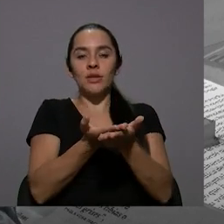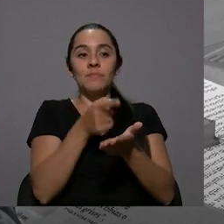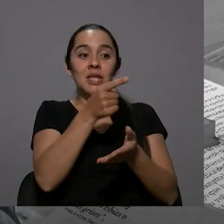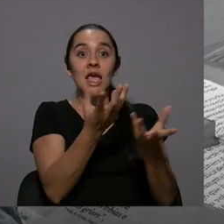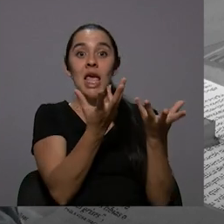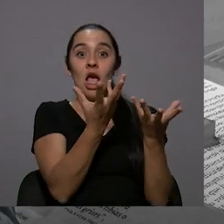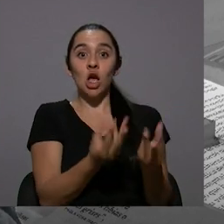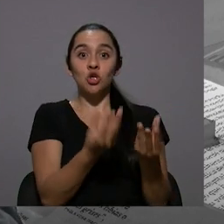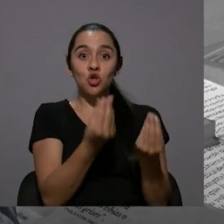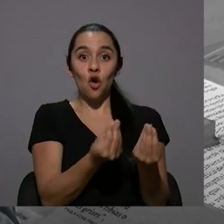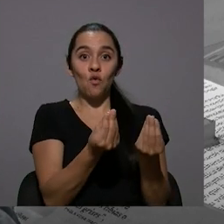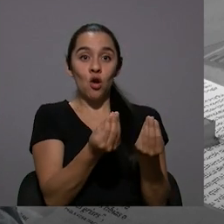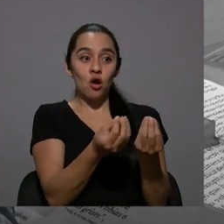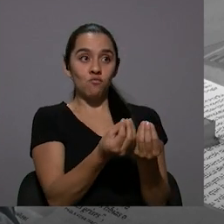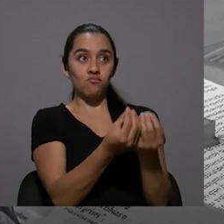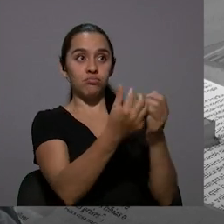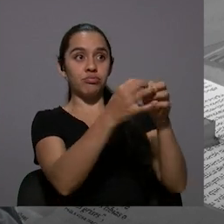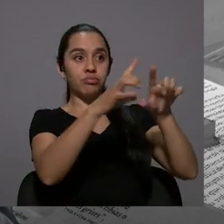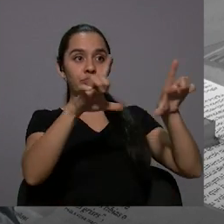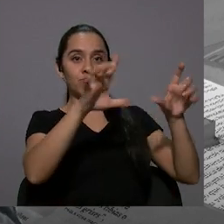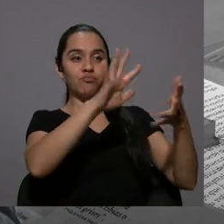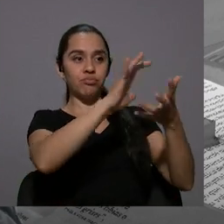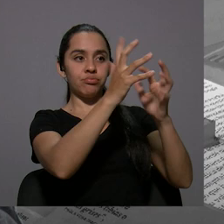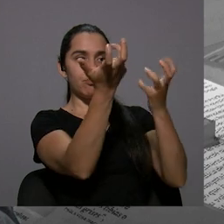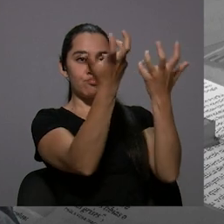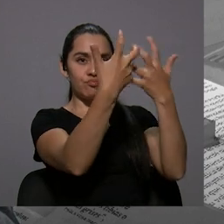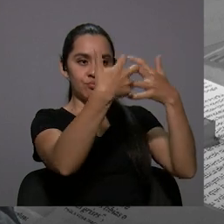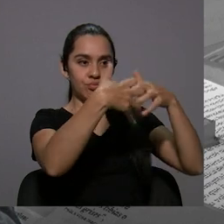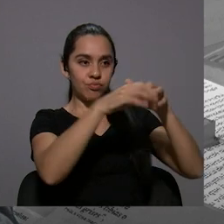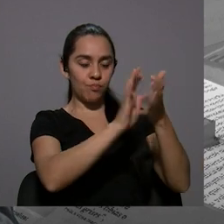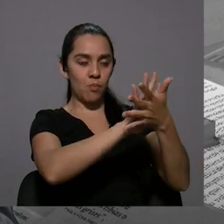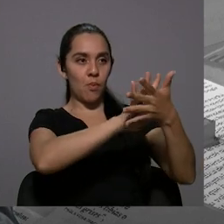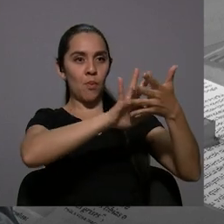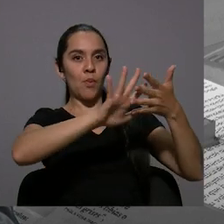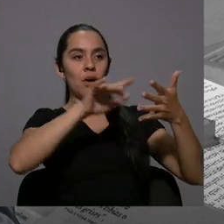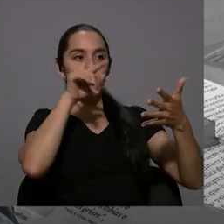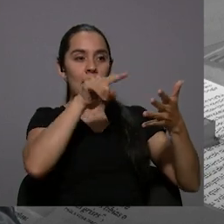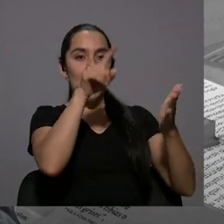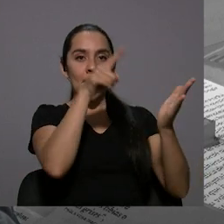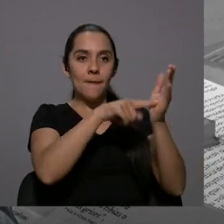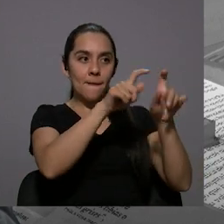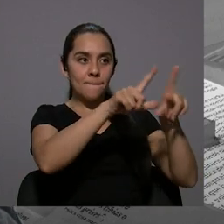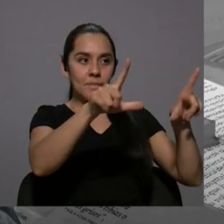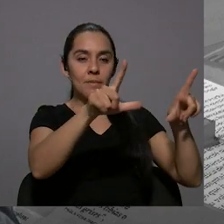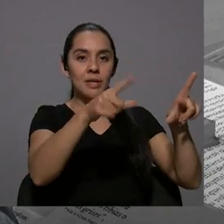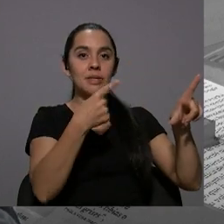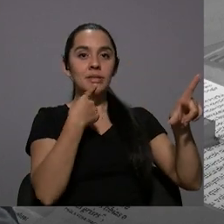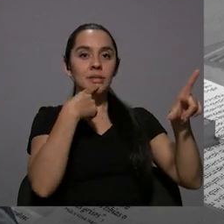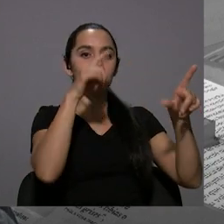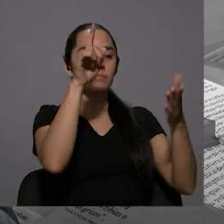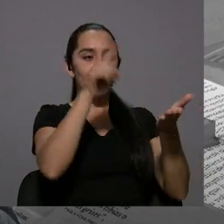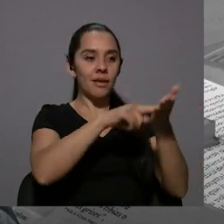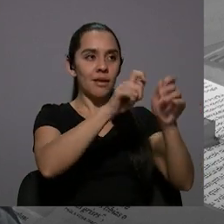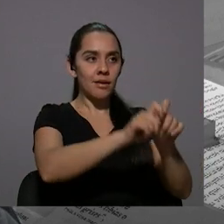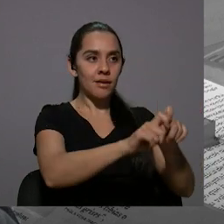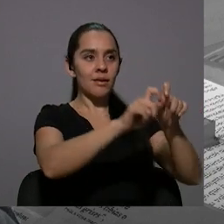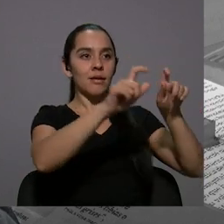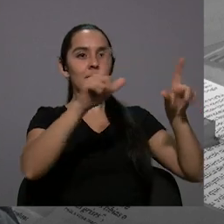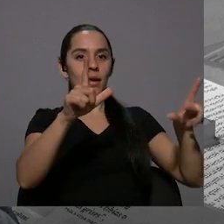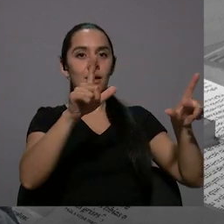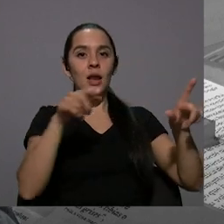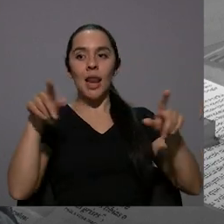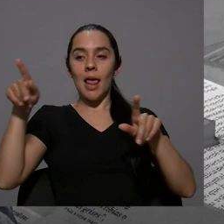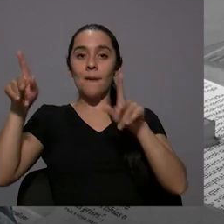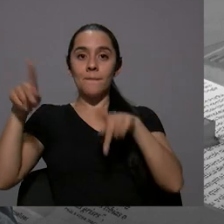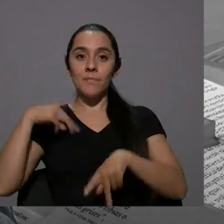un software que arma la papeleta de acuerdo al lugar a la junta donde donde esté acreditado donde se le indique se abra la máquina el miembro de